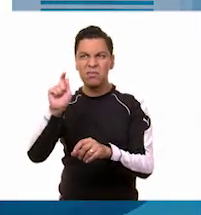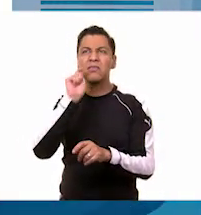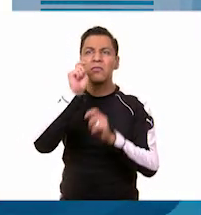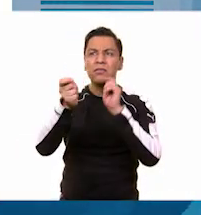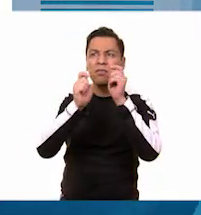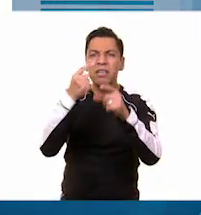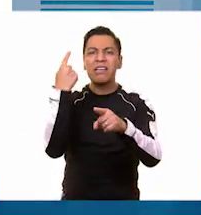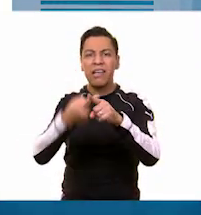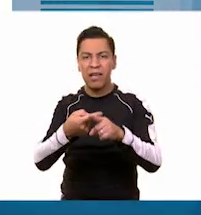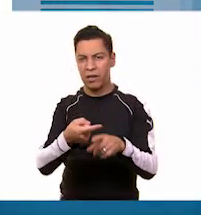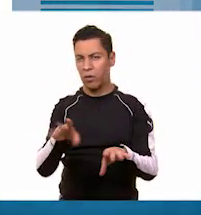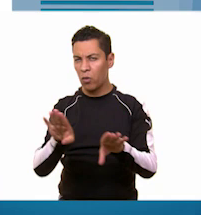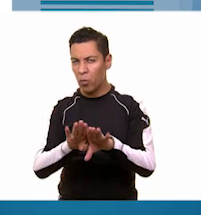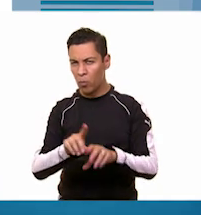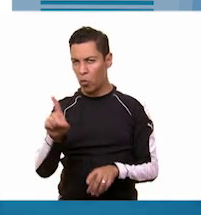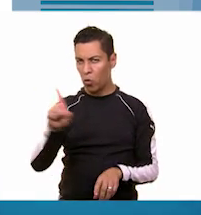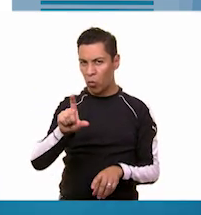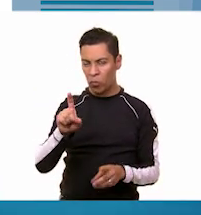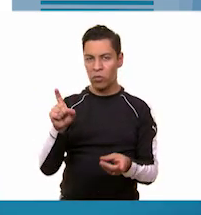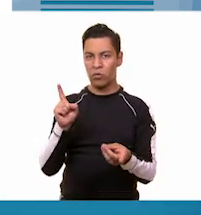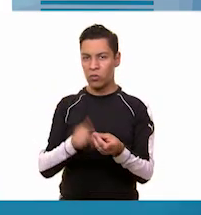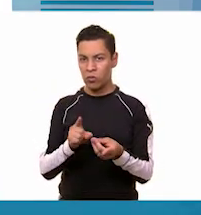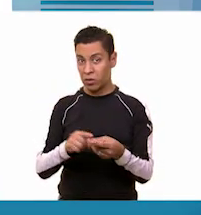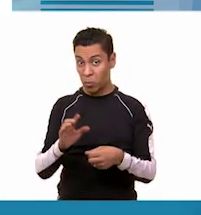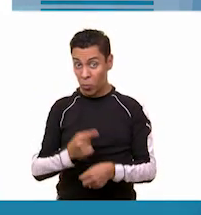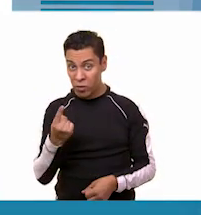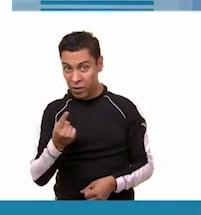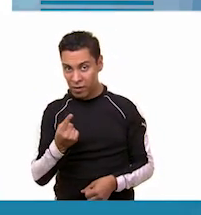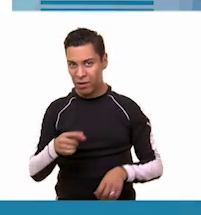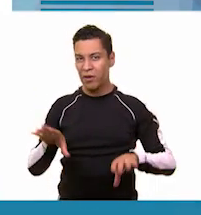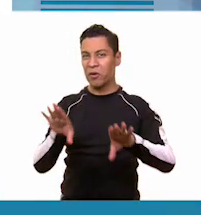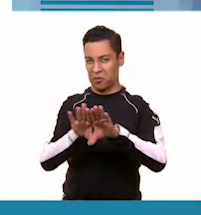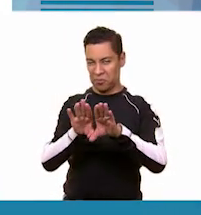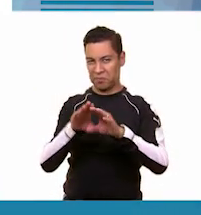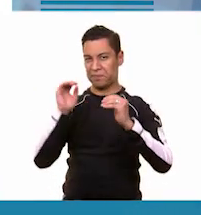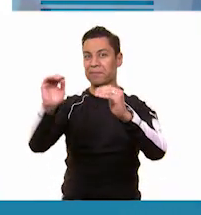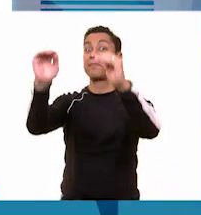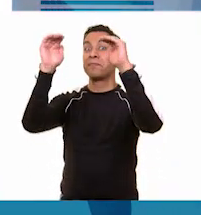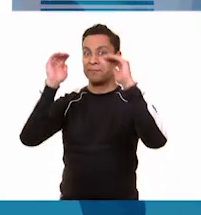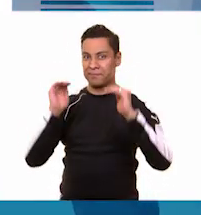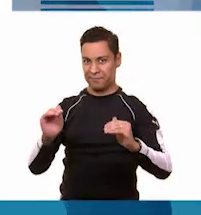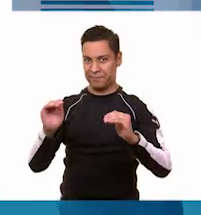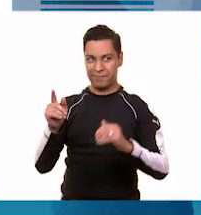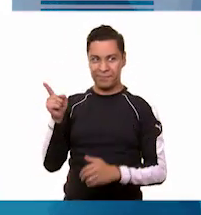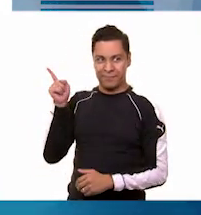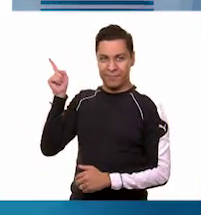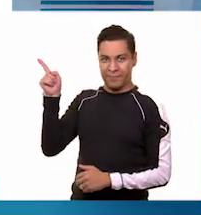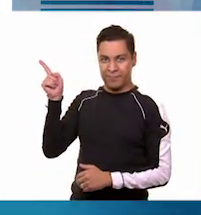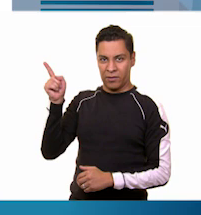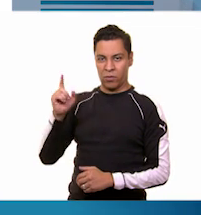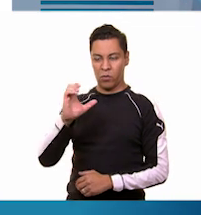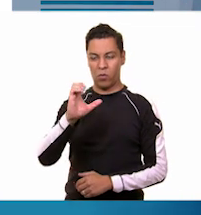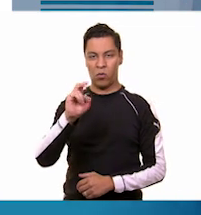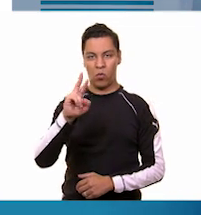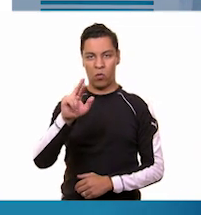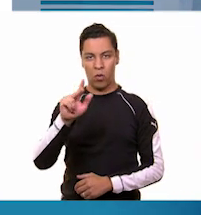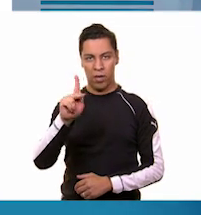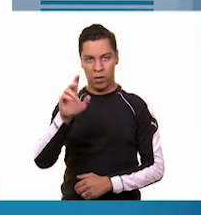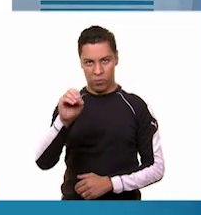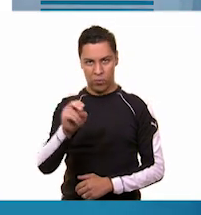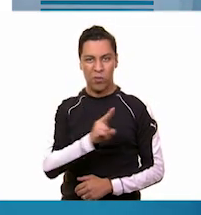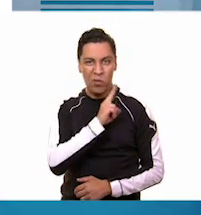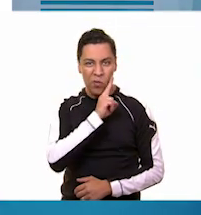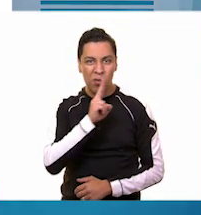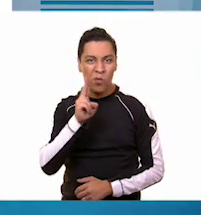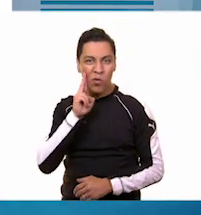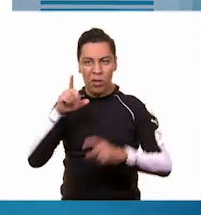qué, quién, cuándo, dónde, por qué y cómo. Posteriormente sigue el cuerpo de la noticia, donde se